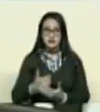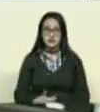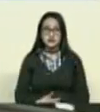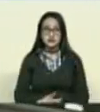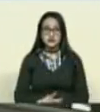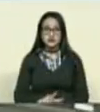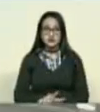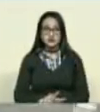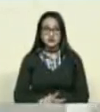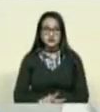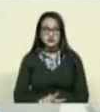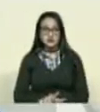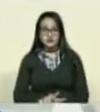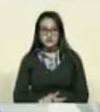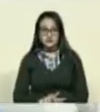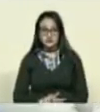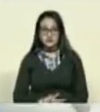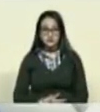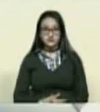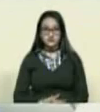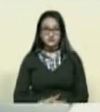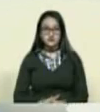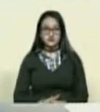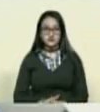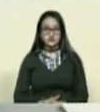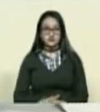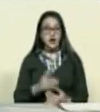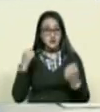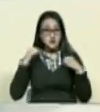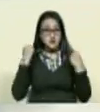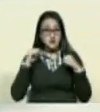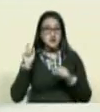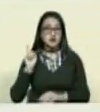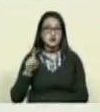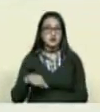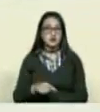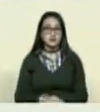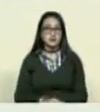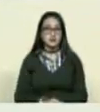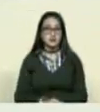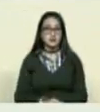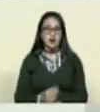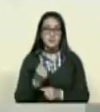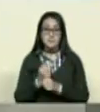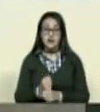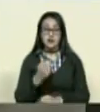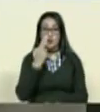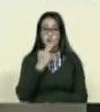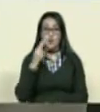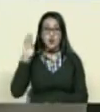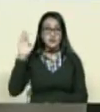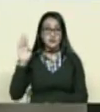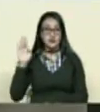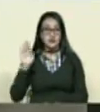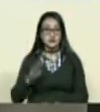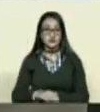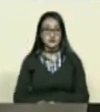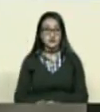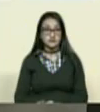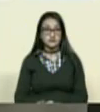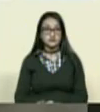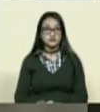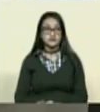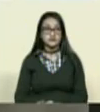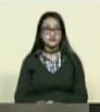Tenemos taquilla, ya hemos asistido a periodo de campo, esperando ansiosamente nuestra juramentación. Uh-huh.